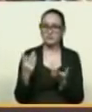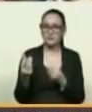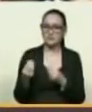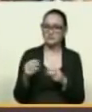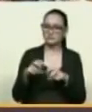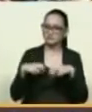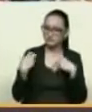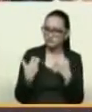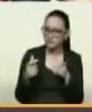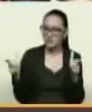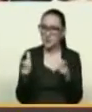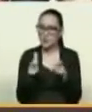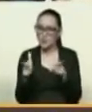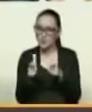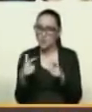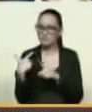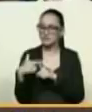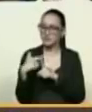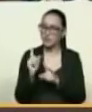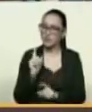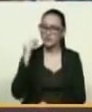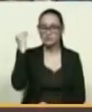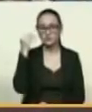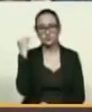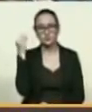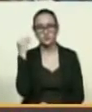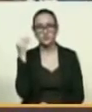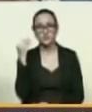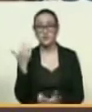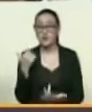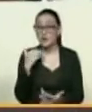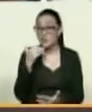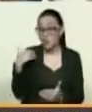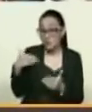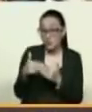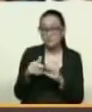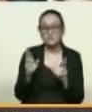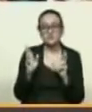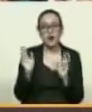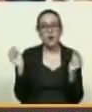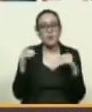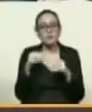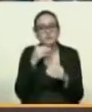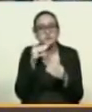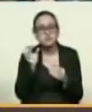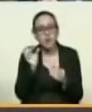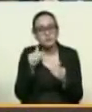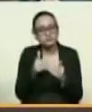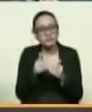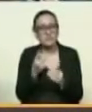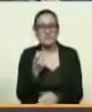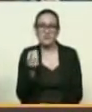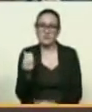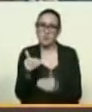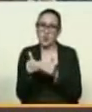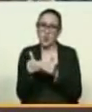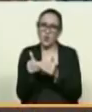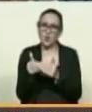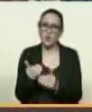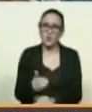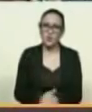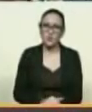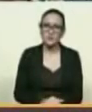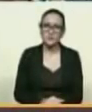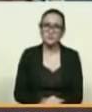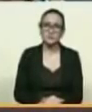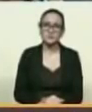de esta mesa de diálogo. Estamos desde hace ya algún tiempo muy cerca de un acuerdo. Ya hay un documento preliminar que permite